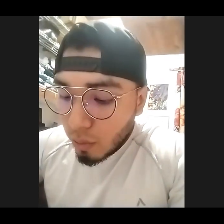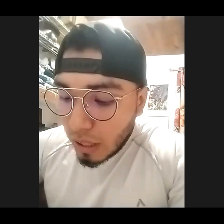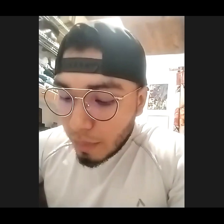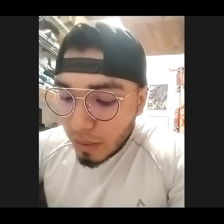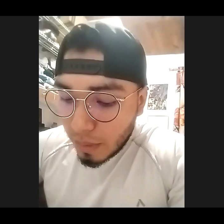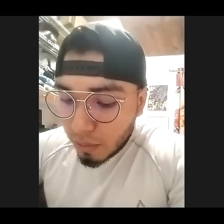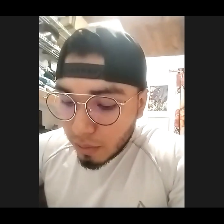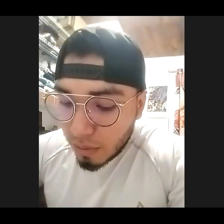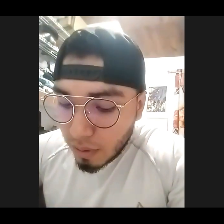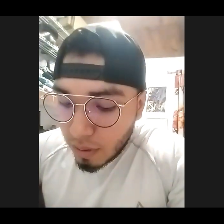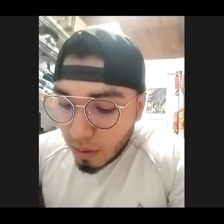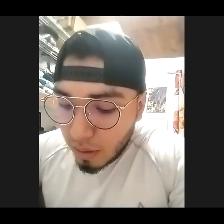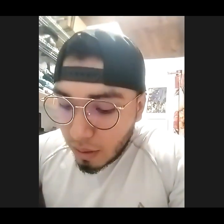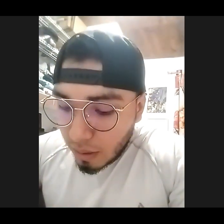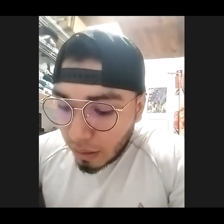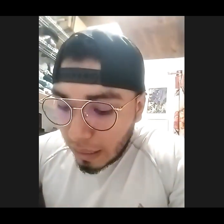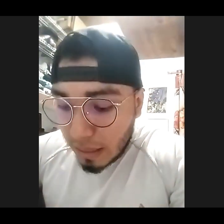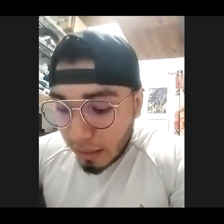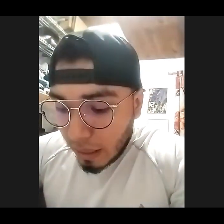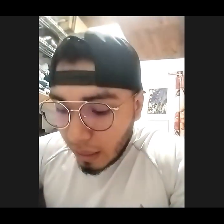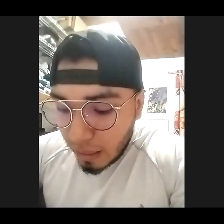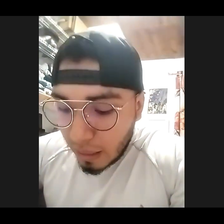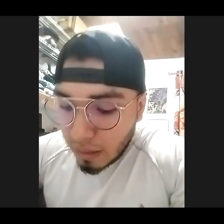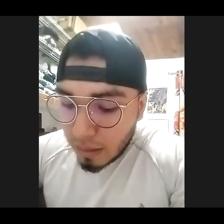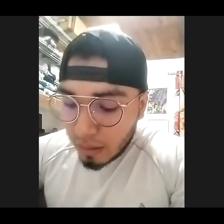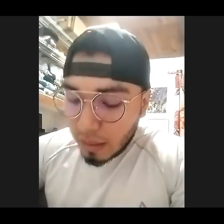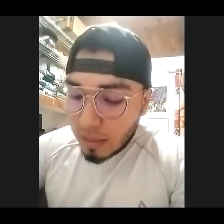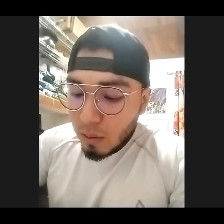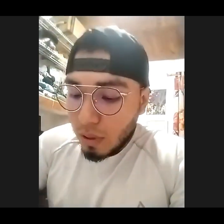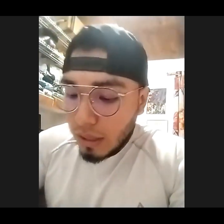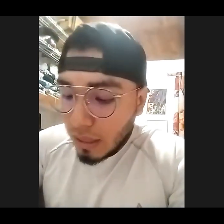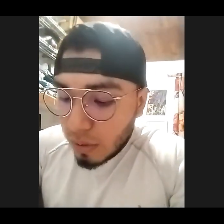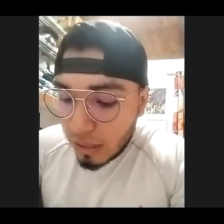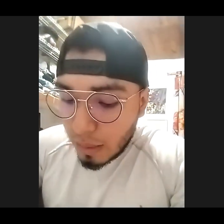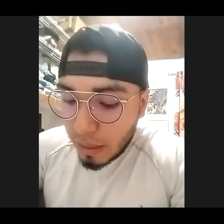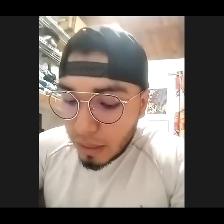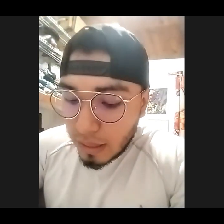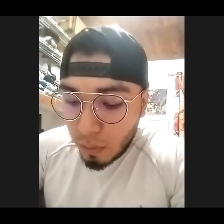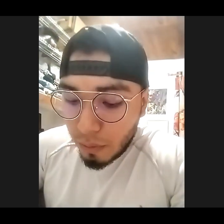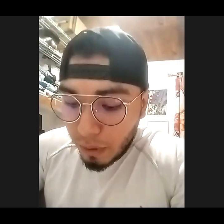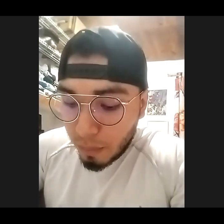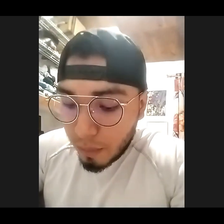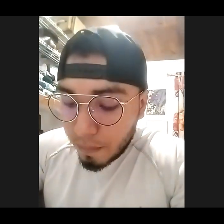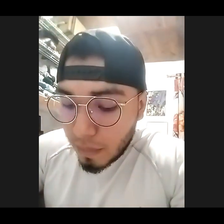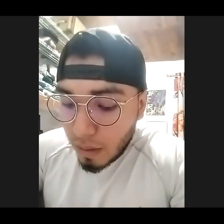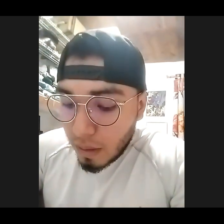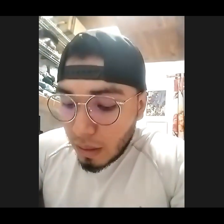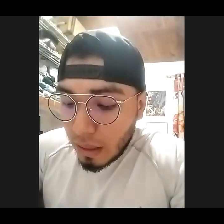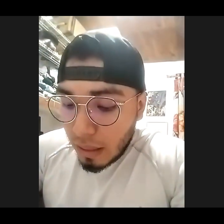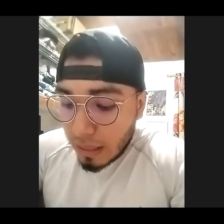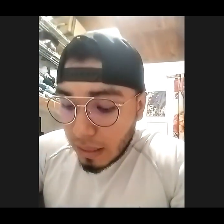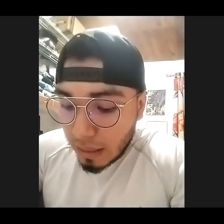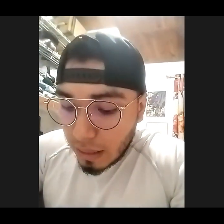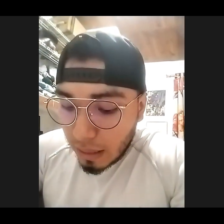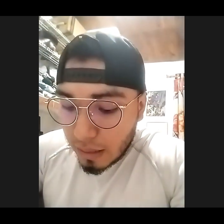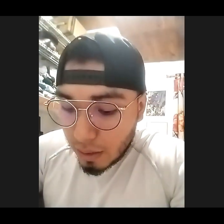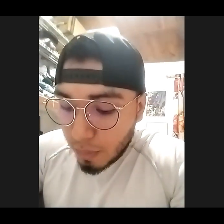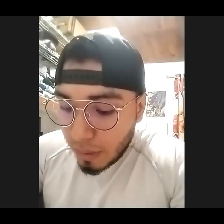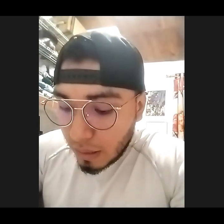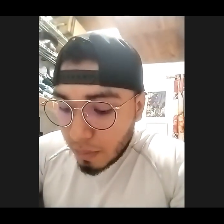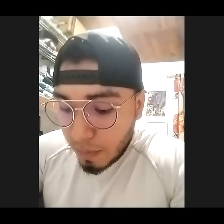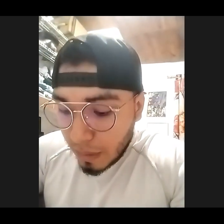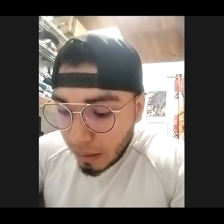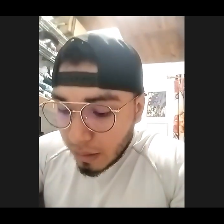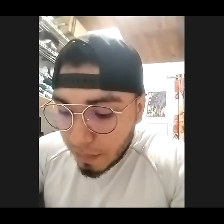Hoy quiero denunciar a mis manos, que las sentí encadenadas ante las injusticias de un sistema de salud enfermo, y decirles que